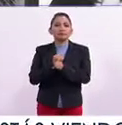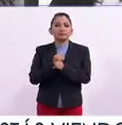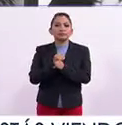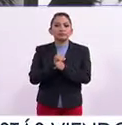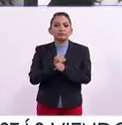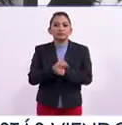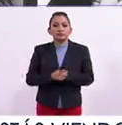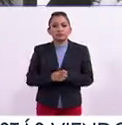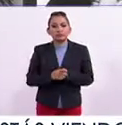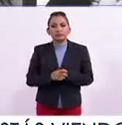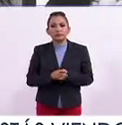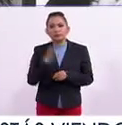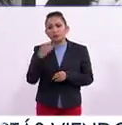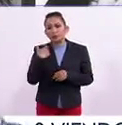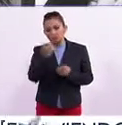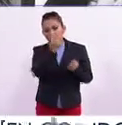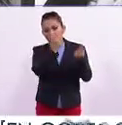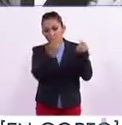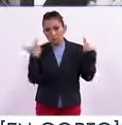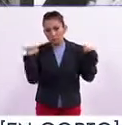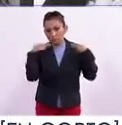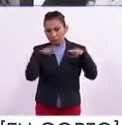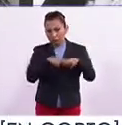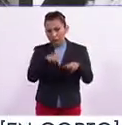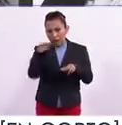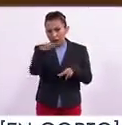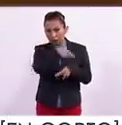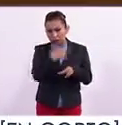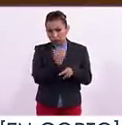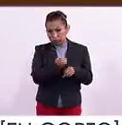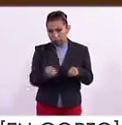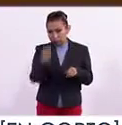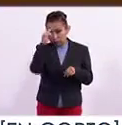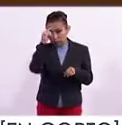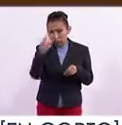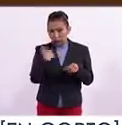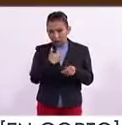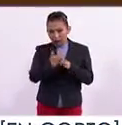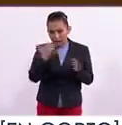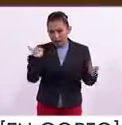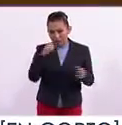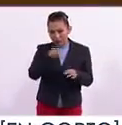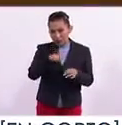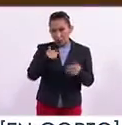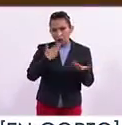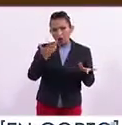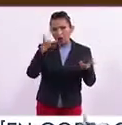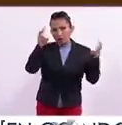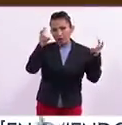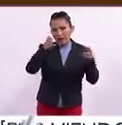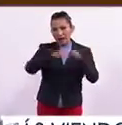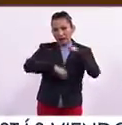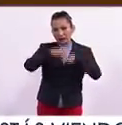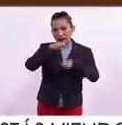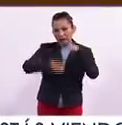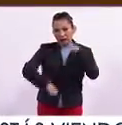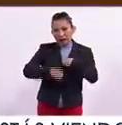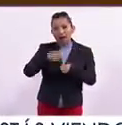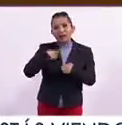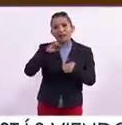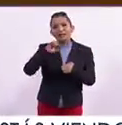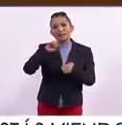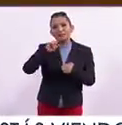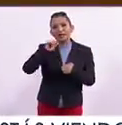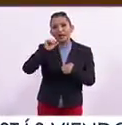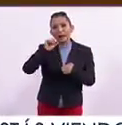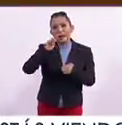algunos profesores muy destacados que tuve en el área de estructuras, el doctor Rosenbluth, el doctor Esteva, Roger